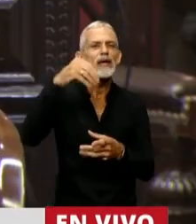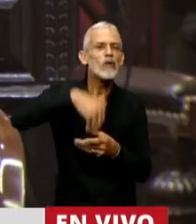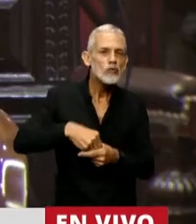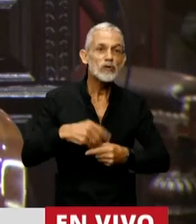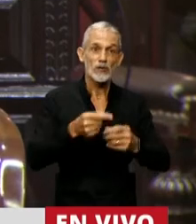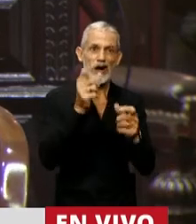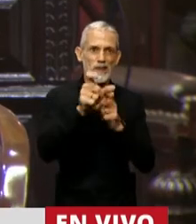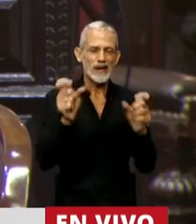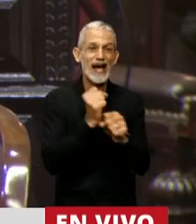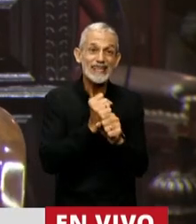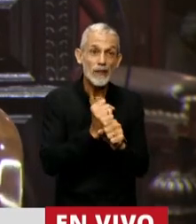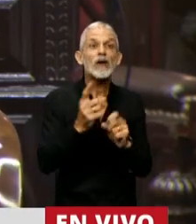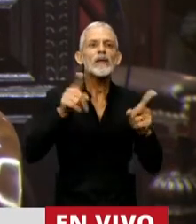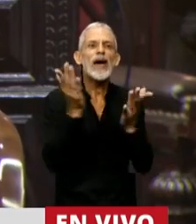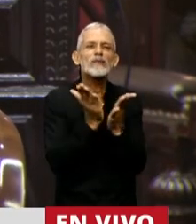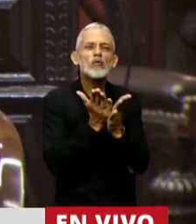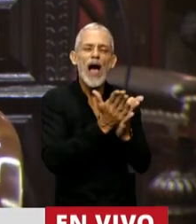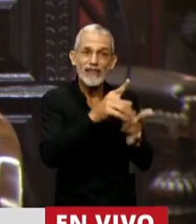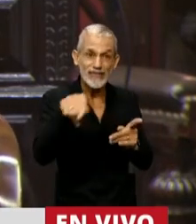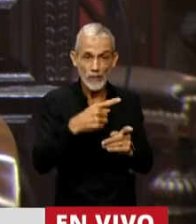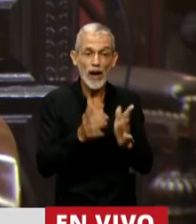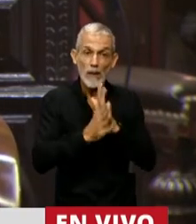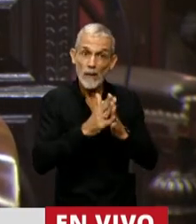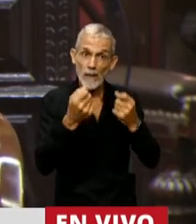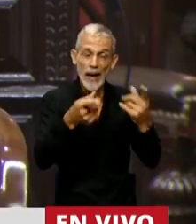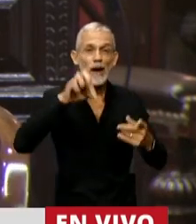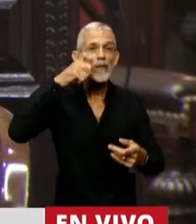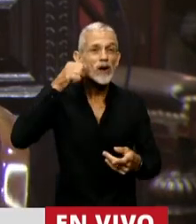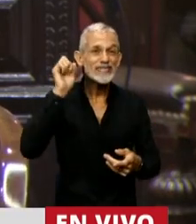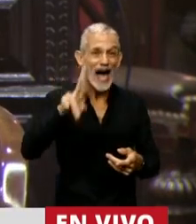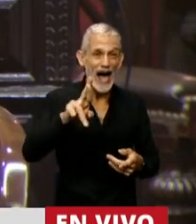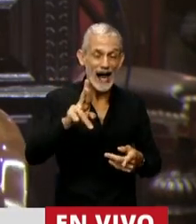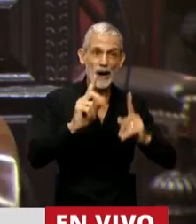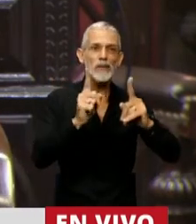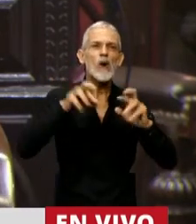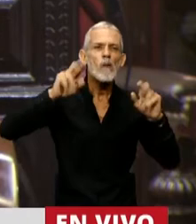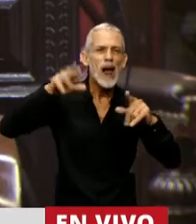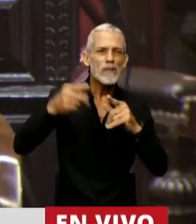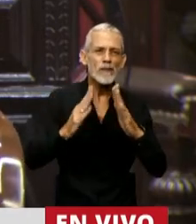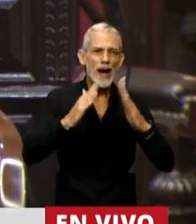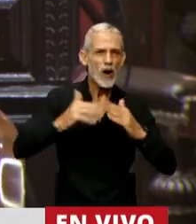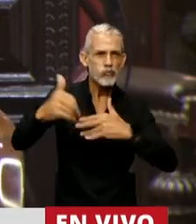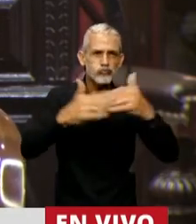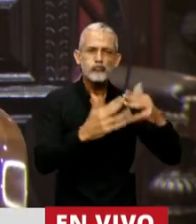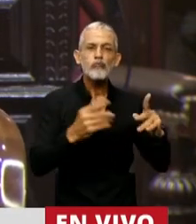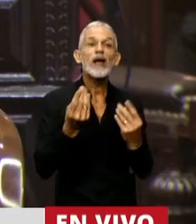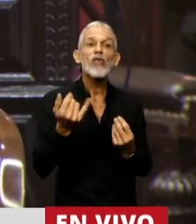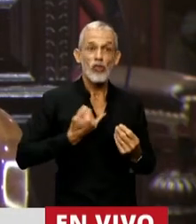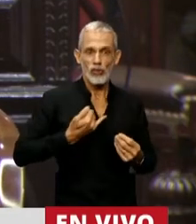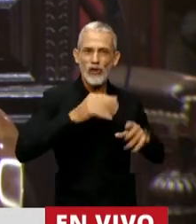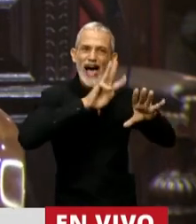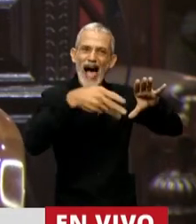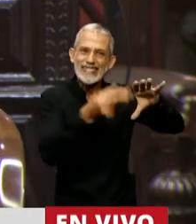a trabajadores, pero también a estudiantes, porque las becas Progresar, porque los planes de vivienda salieron de los recursos que la